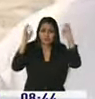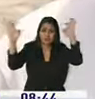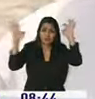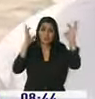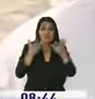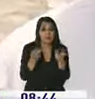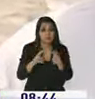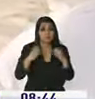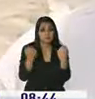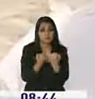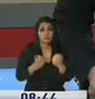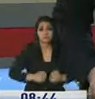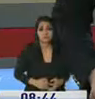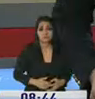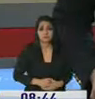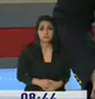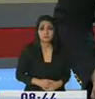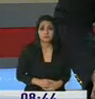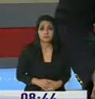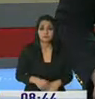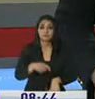sociedad.